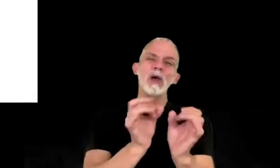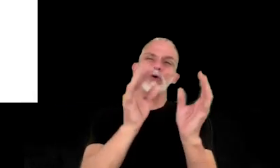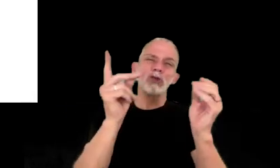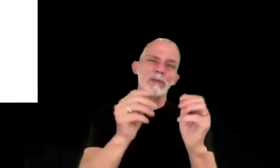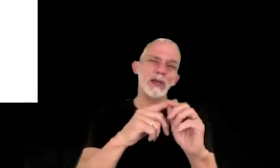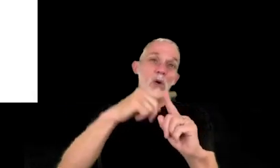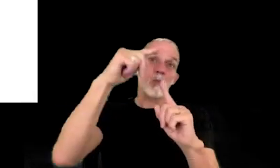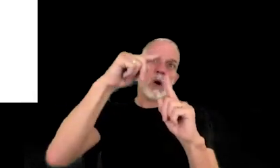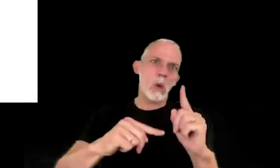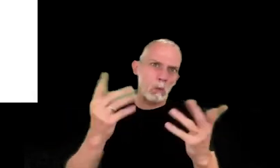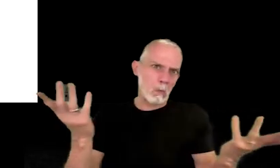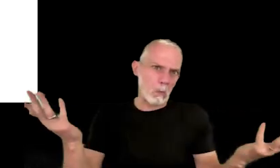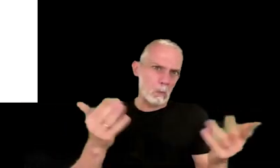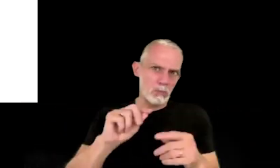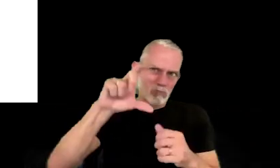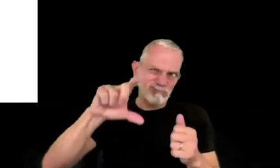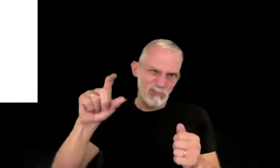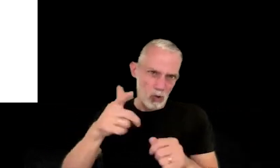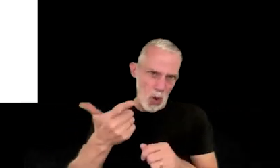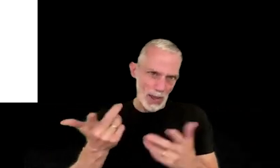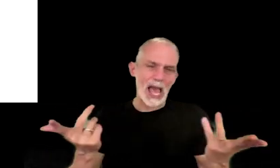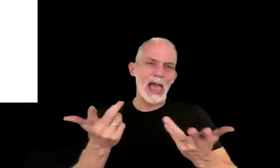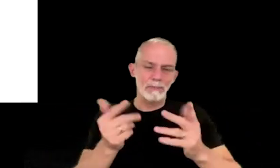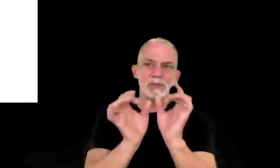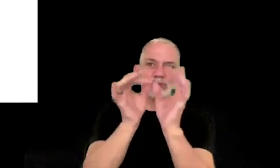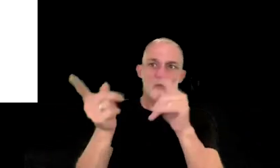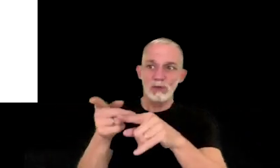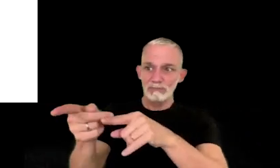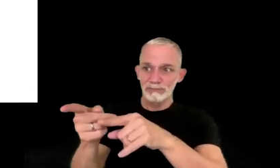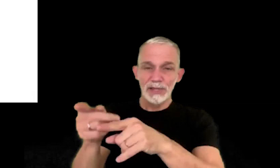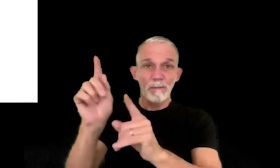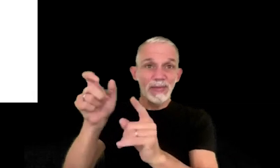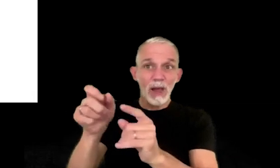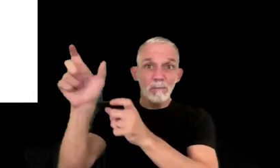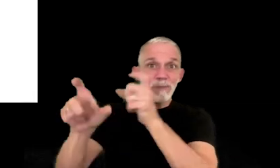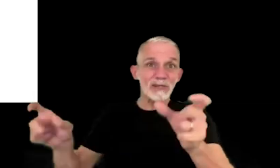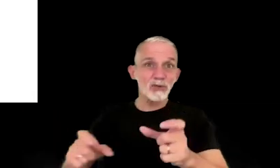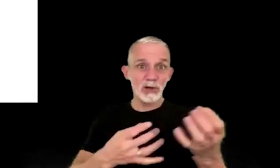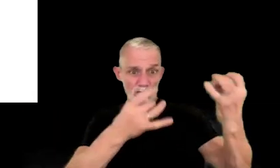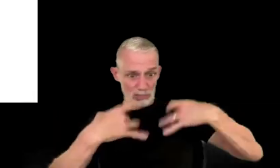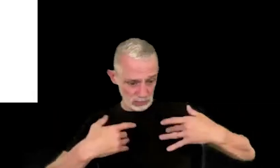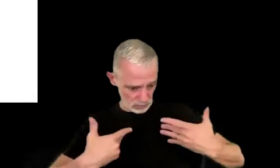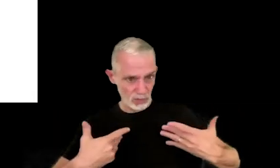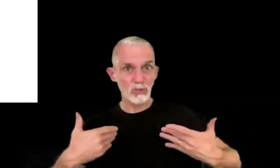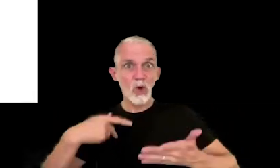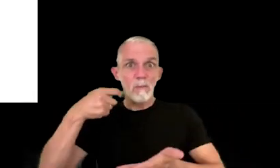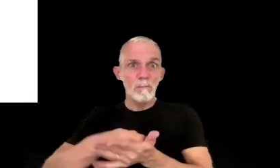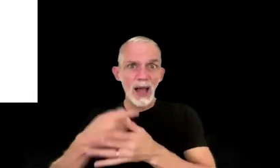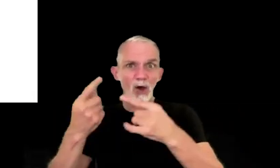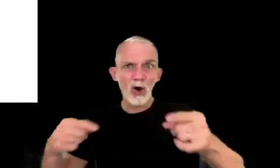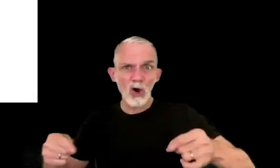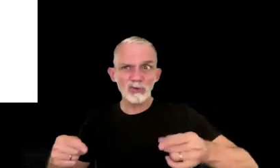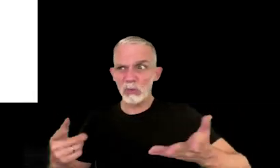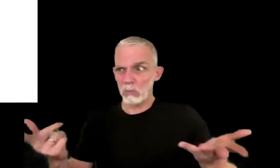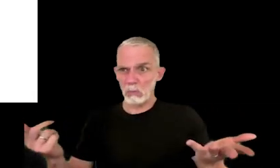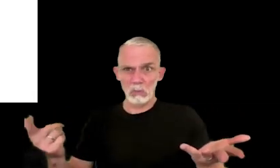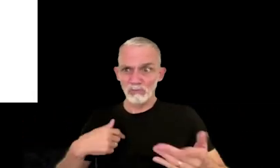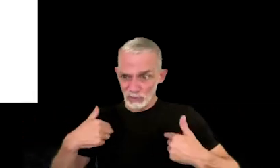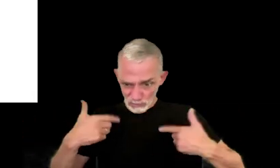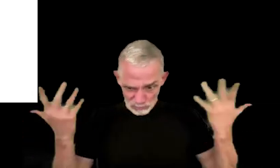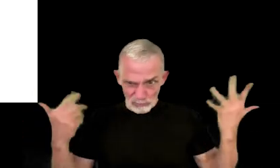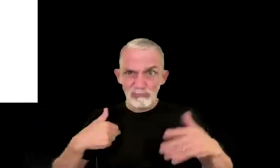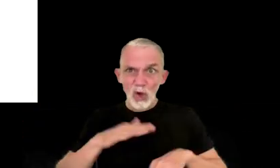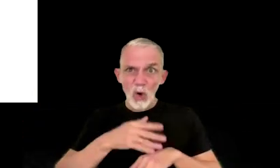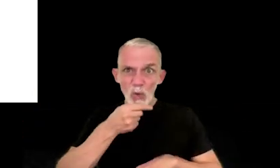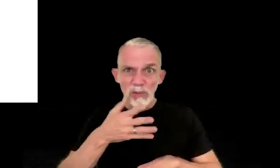contaminación, ¿qué va a pasar? Va a trasladar la contaminación a los contaminados, que van a tener que pagar los productos sin que el sujeto responsable